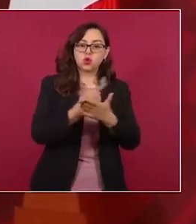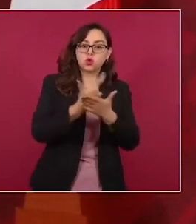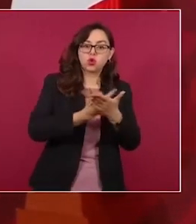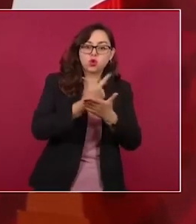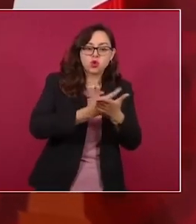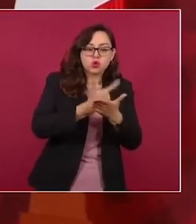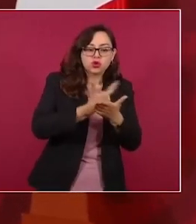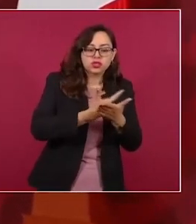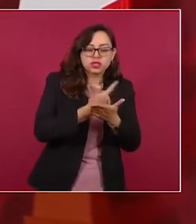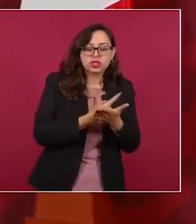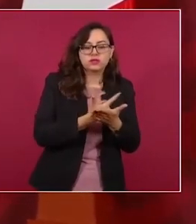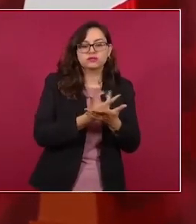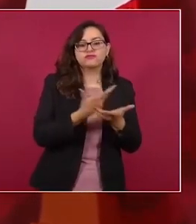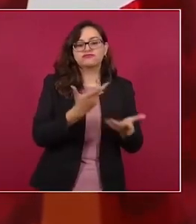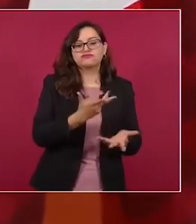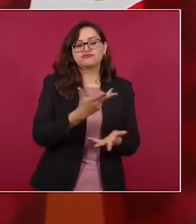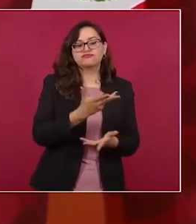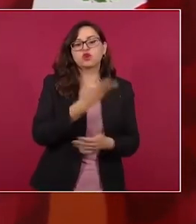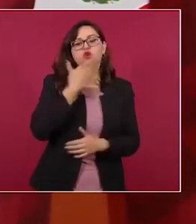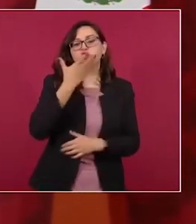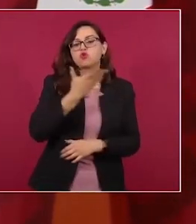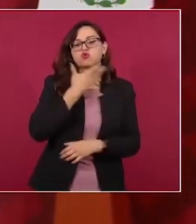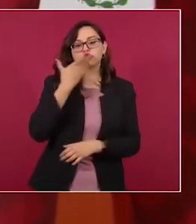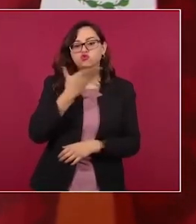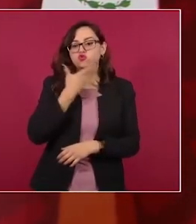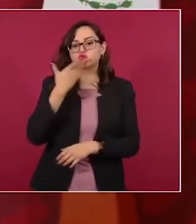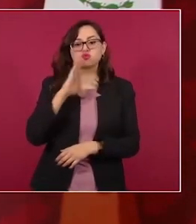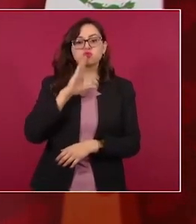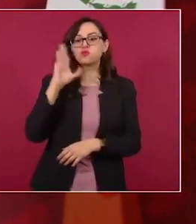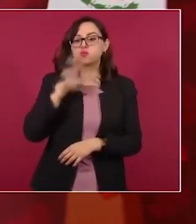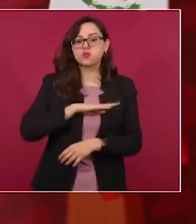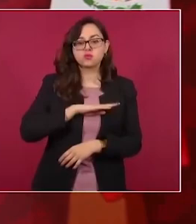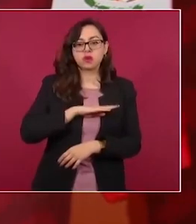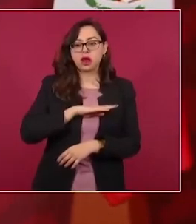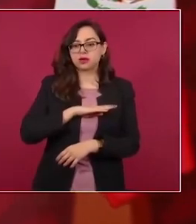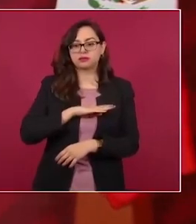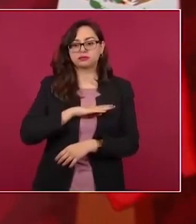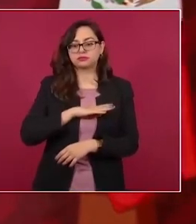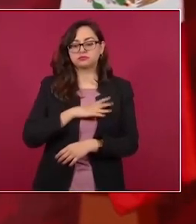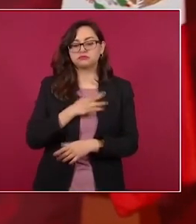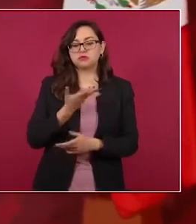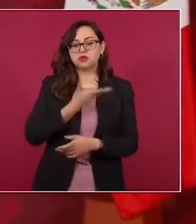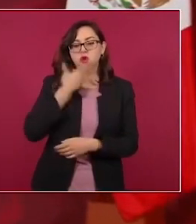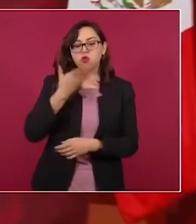quedaron también mal acostumbrados a hacer